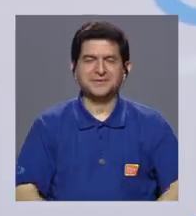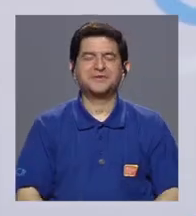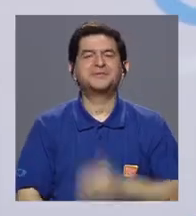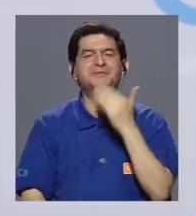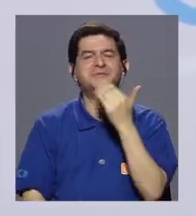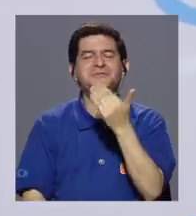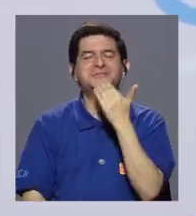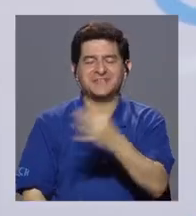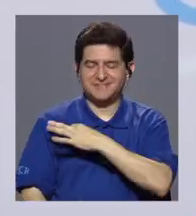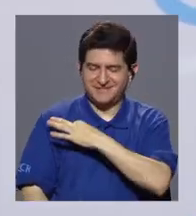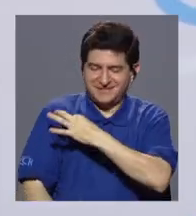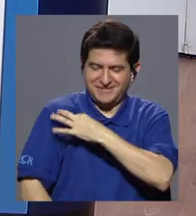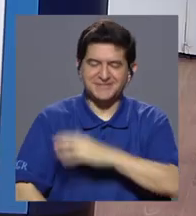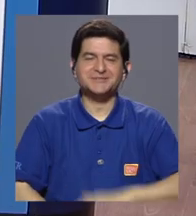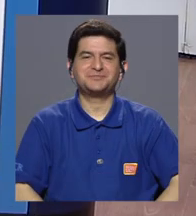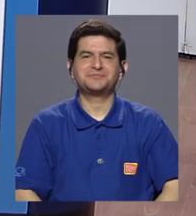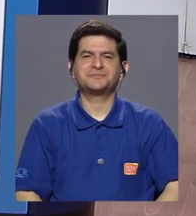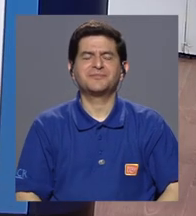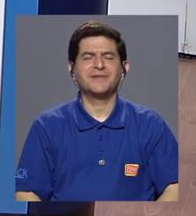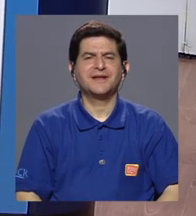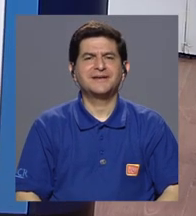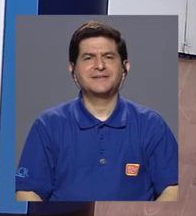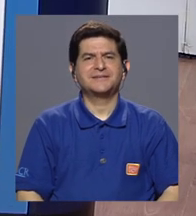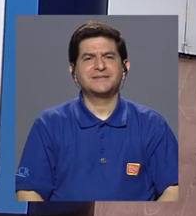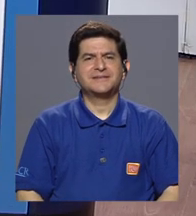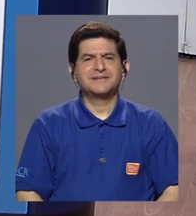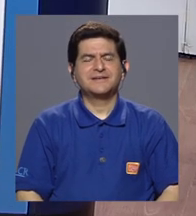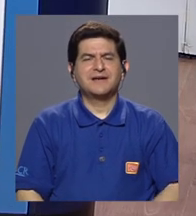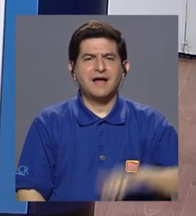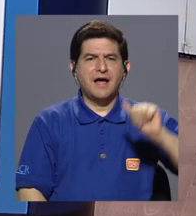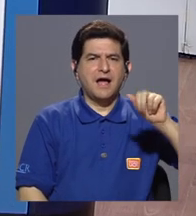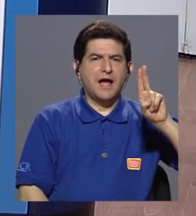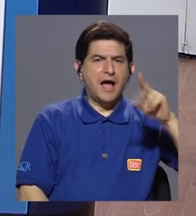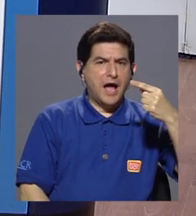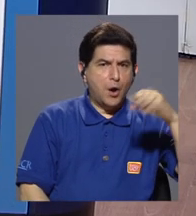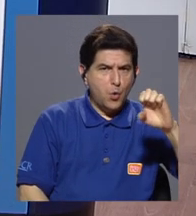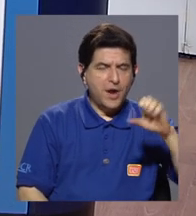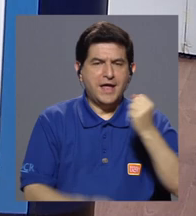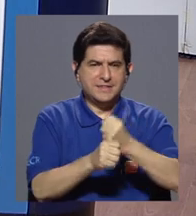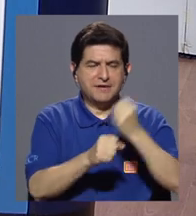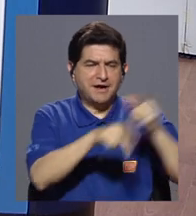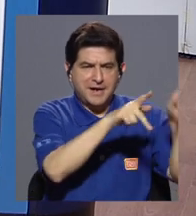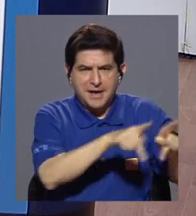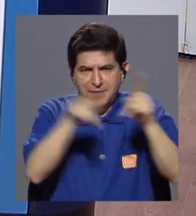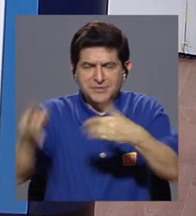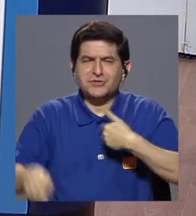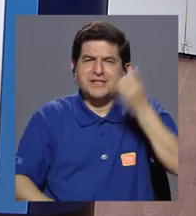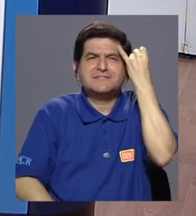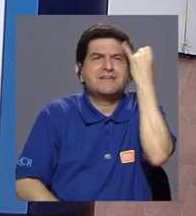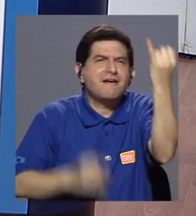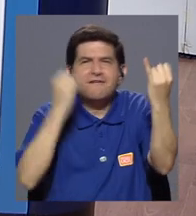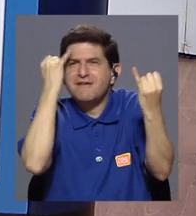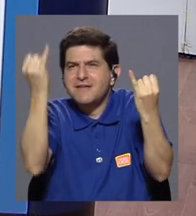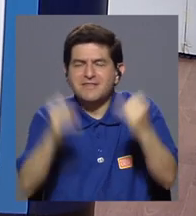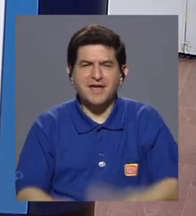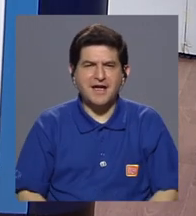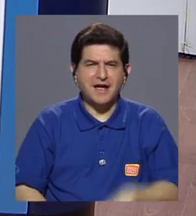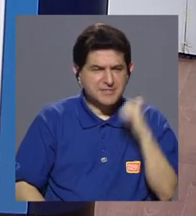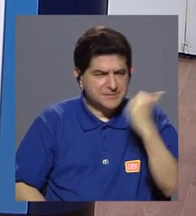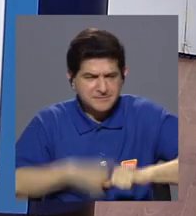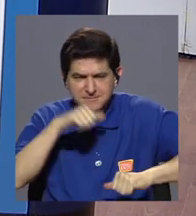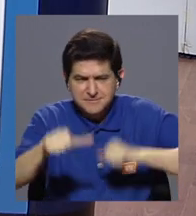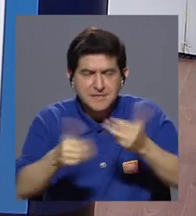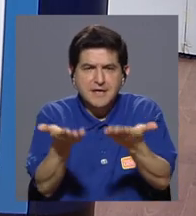muchas gracias por la invitación don luis auge trabaja con gente que tiene ideas que tiene emprendimientos